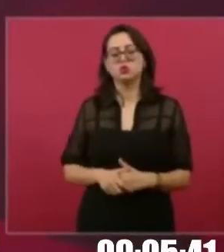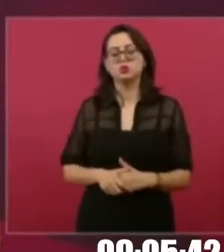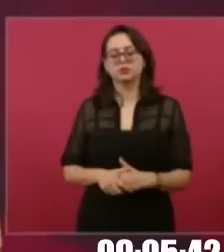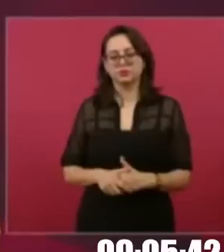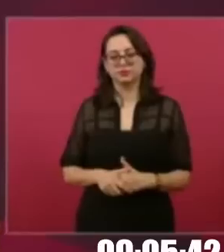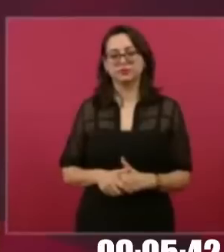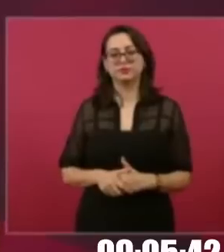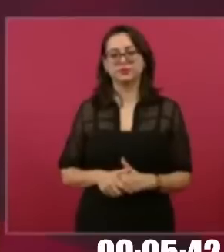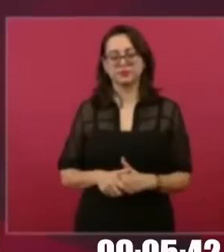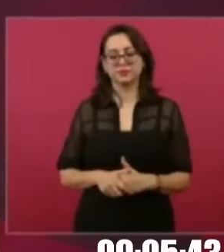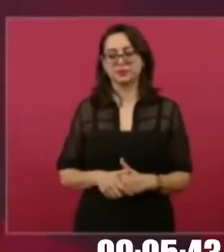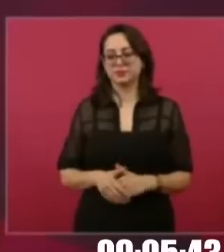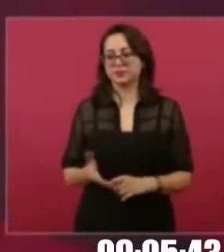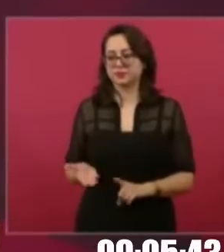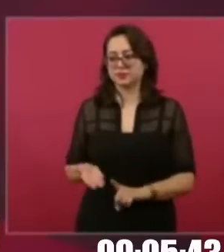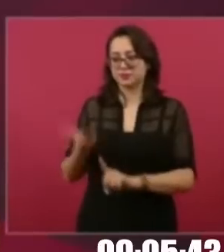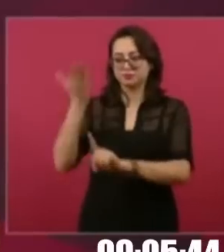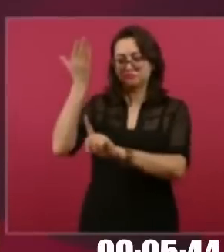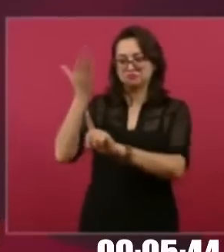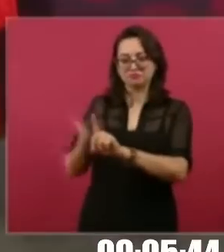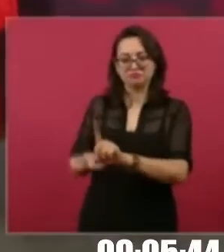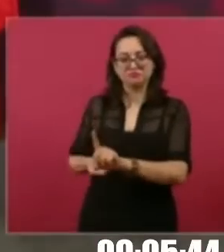de los últimos tiempos